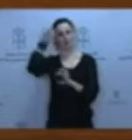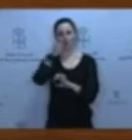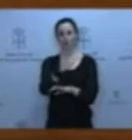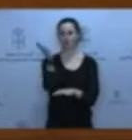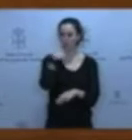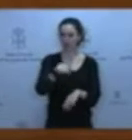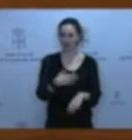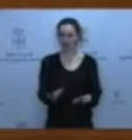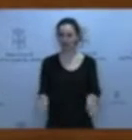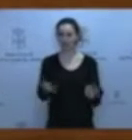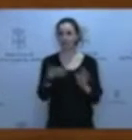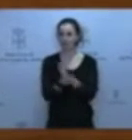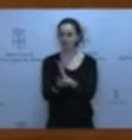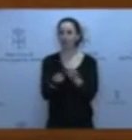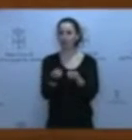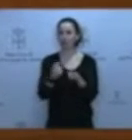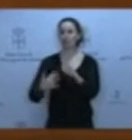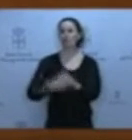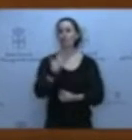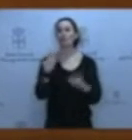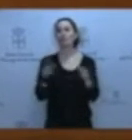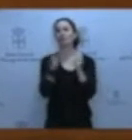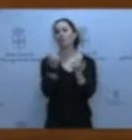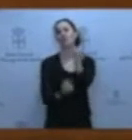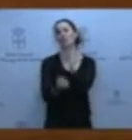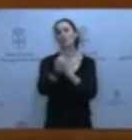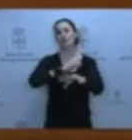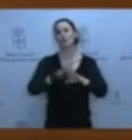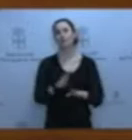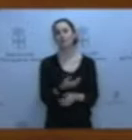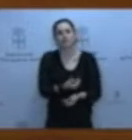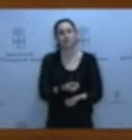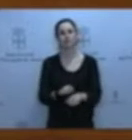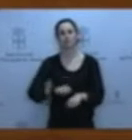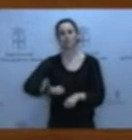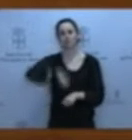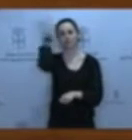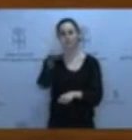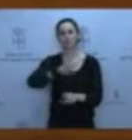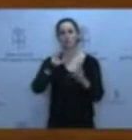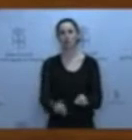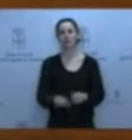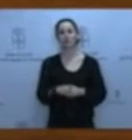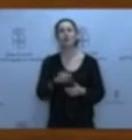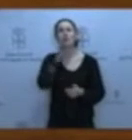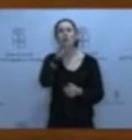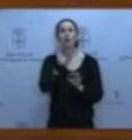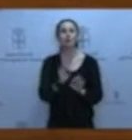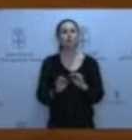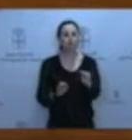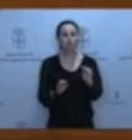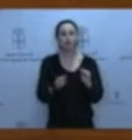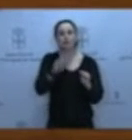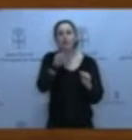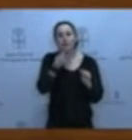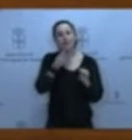está regulado o influido por condiciones socioeconómicas que llevan a esa situación, ¿no? Y eso es más